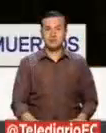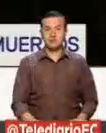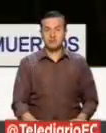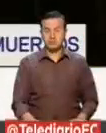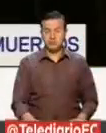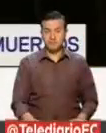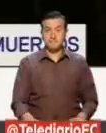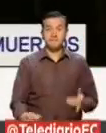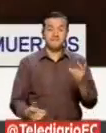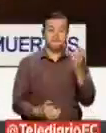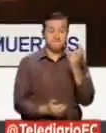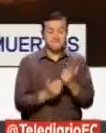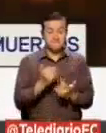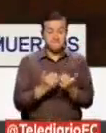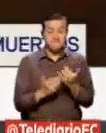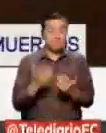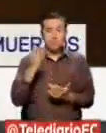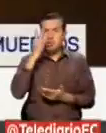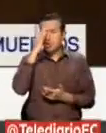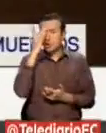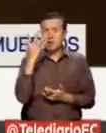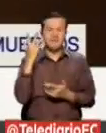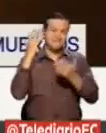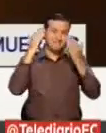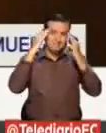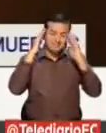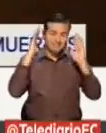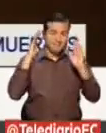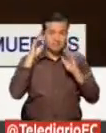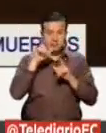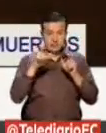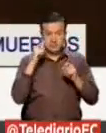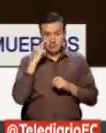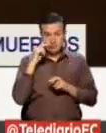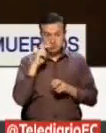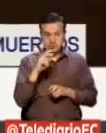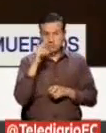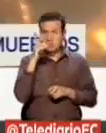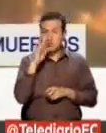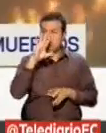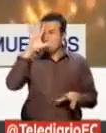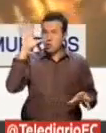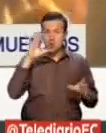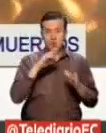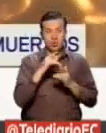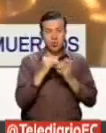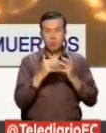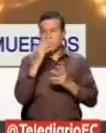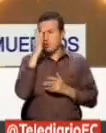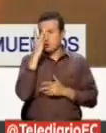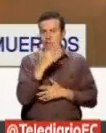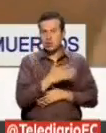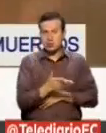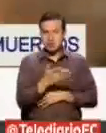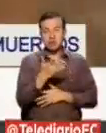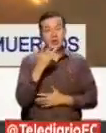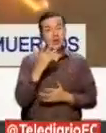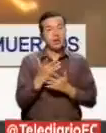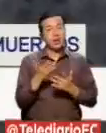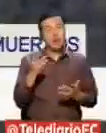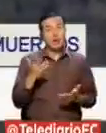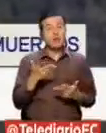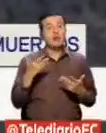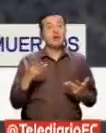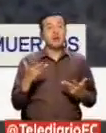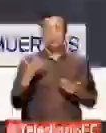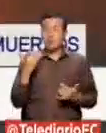El origen del incendio sigue siendo desconocido y los investigadores están explorando todas las posibles causas, incluyendo la